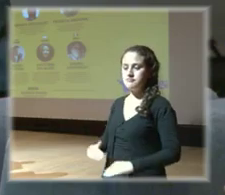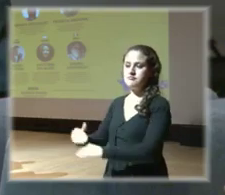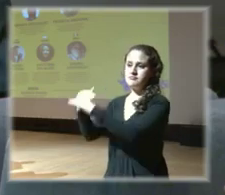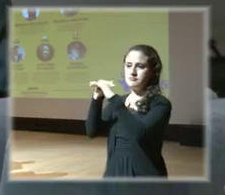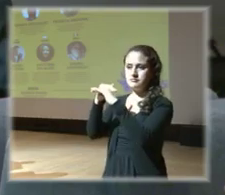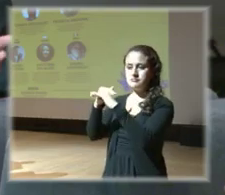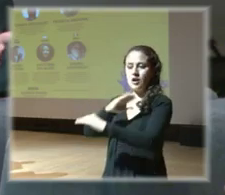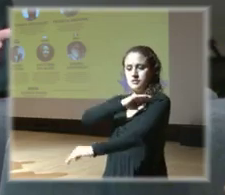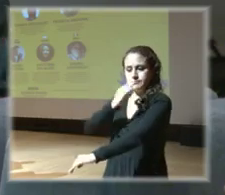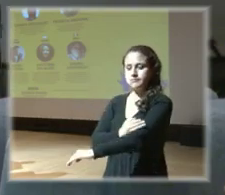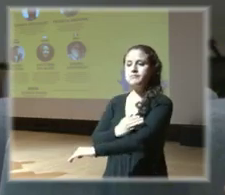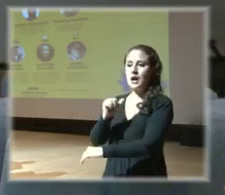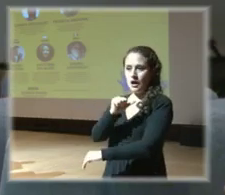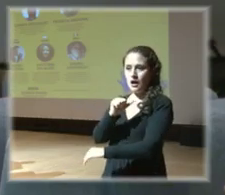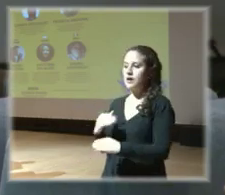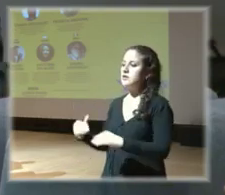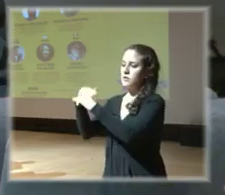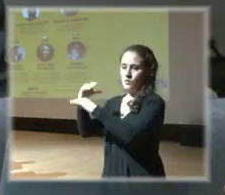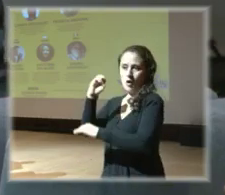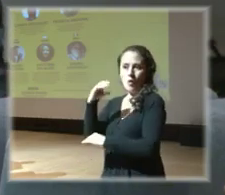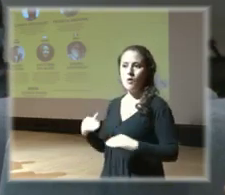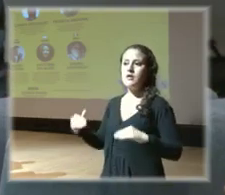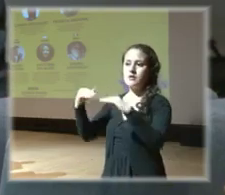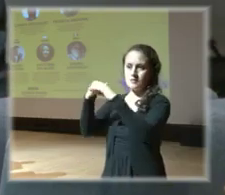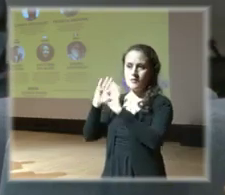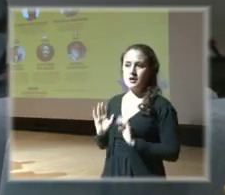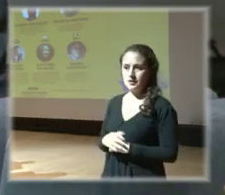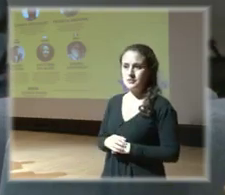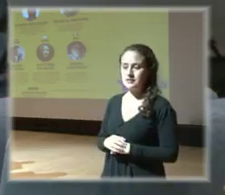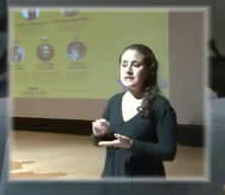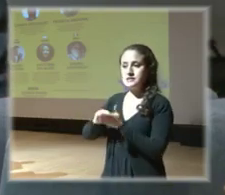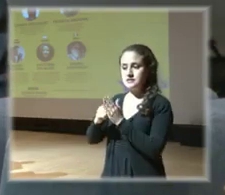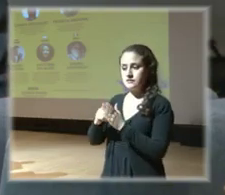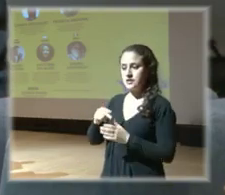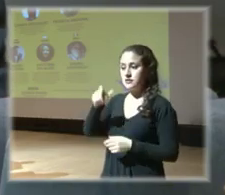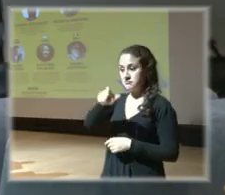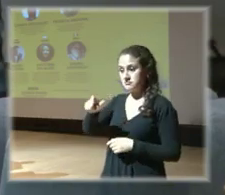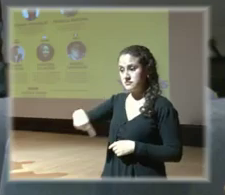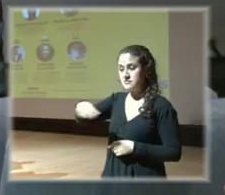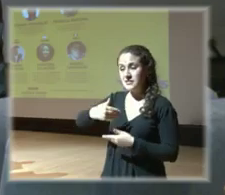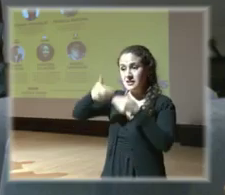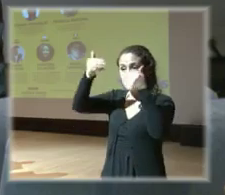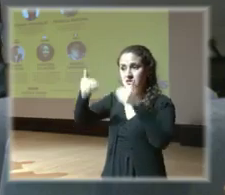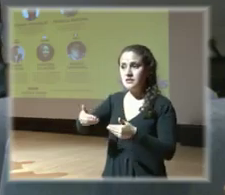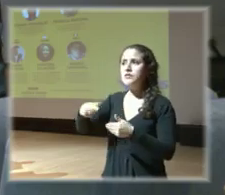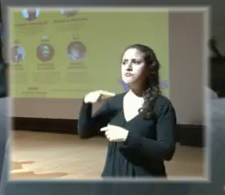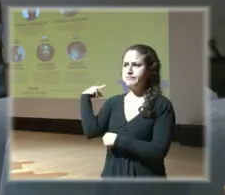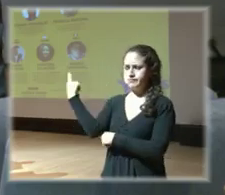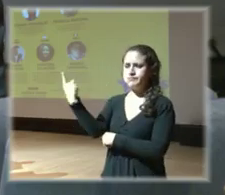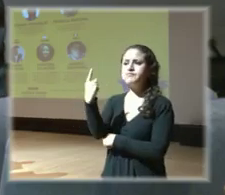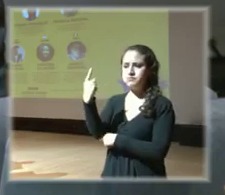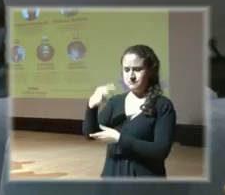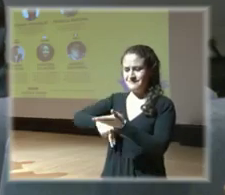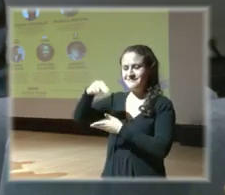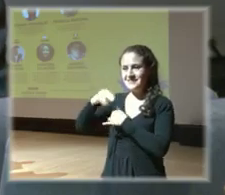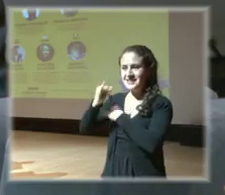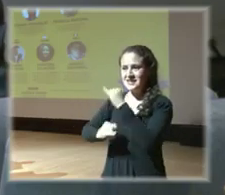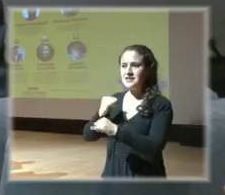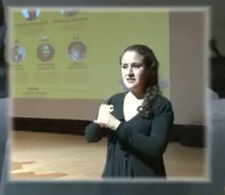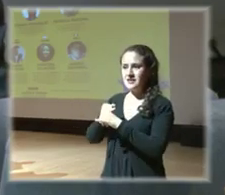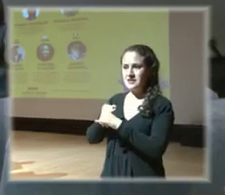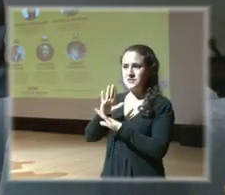materia de capacidad a la mujer en relación al hombre. Es decir, las personas con discapacidad están ahora, hoy en día, a partir de la Convención Internacional sobre